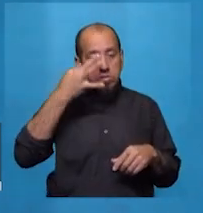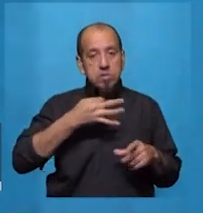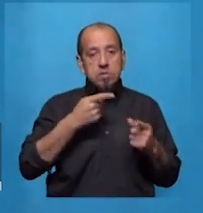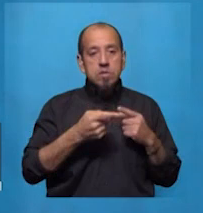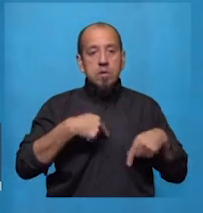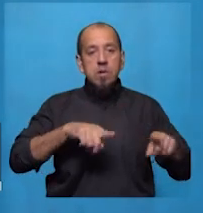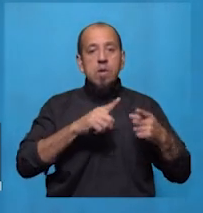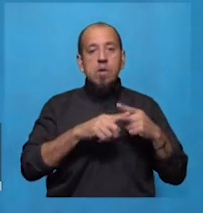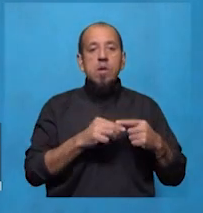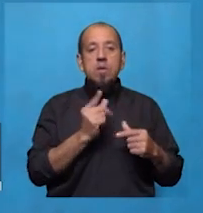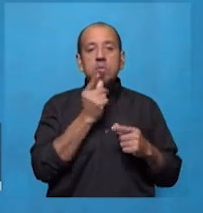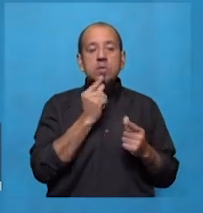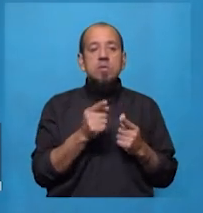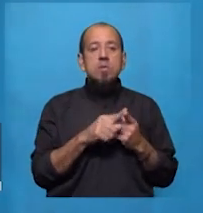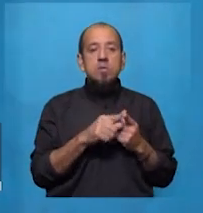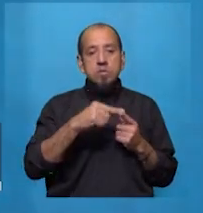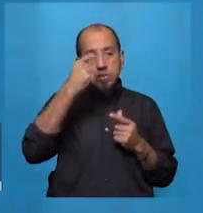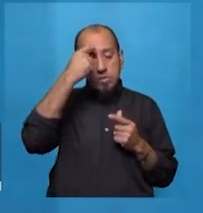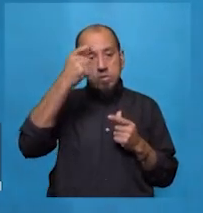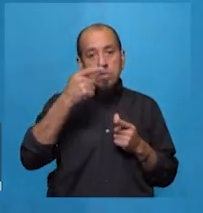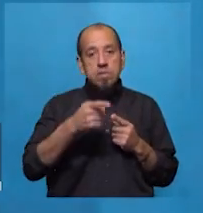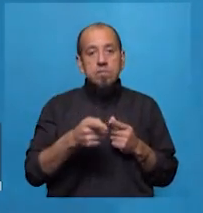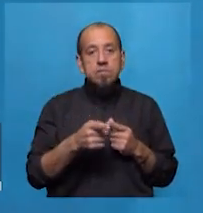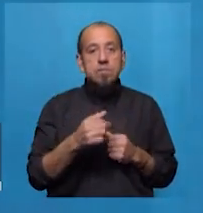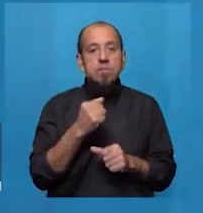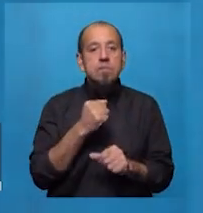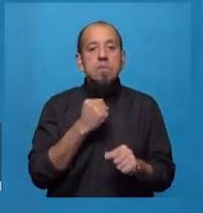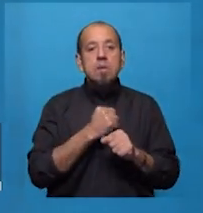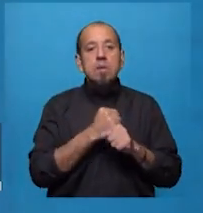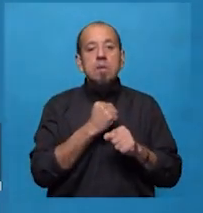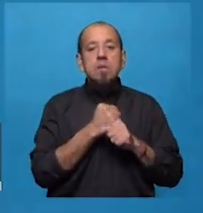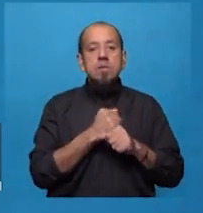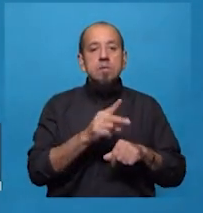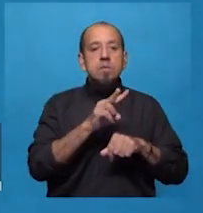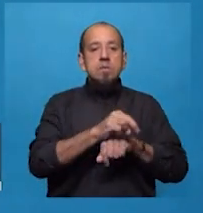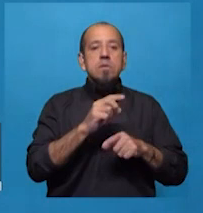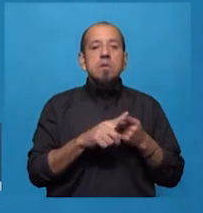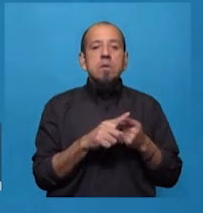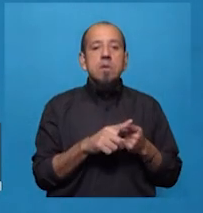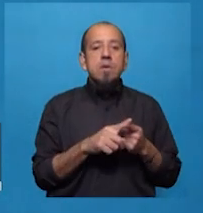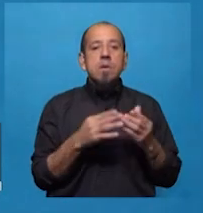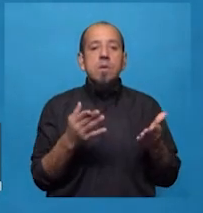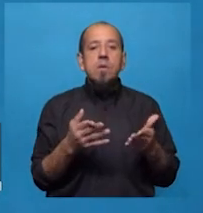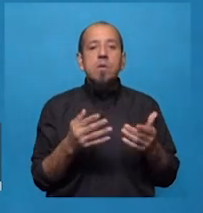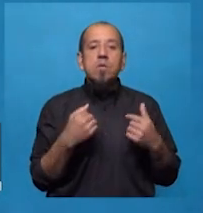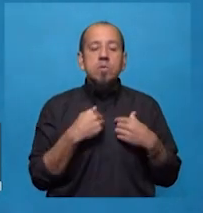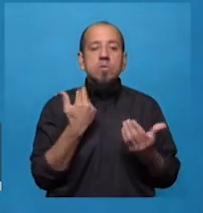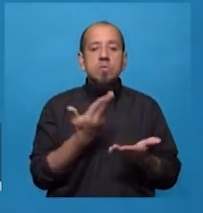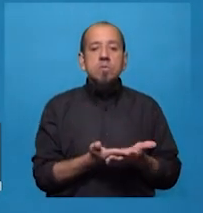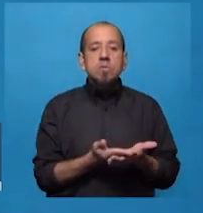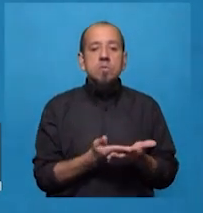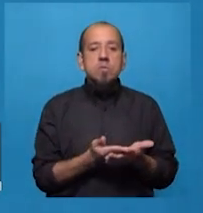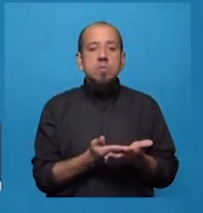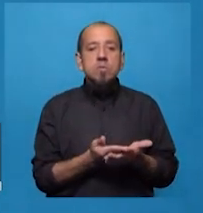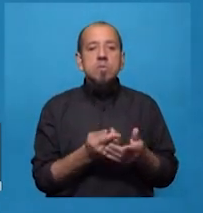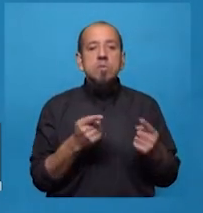fortalecimiento de la policía científica el trabajo preferencial con la unidad de víctima de fiscalía medidas como esas nosotros las propusimos en ese